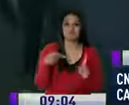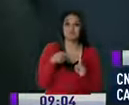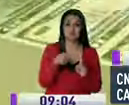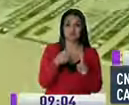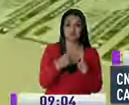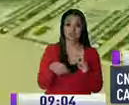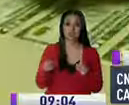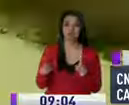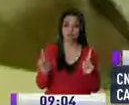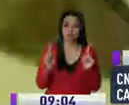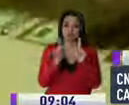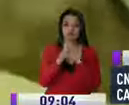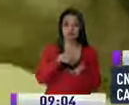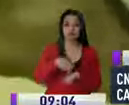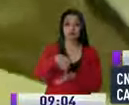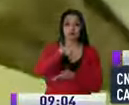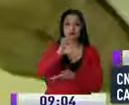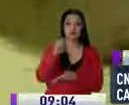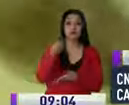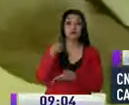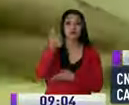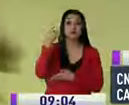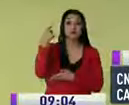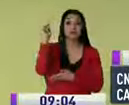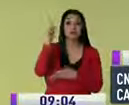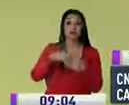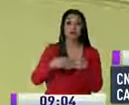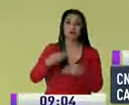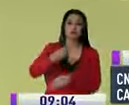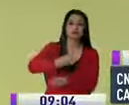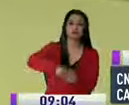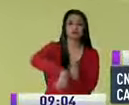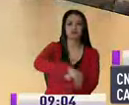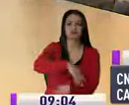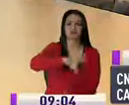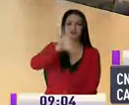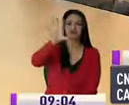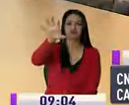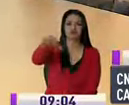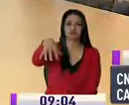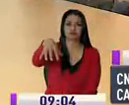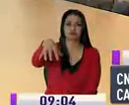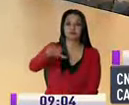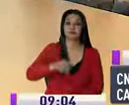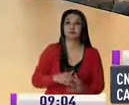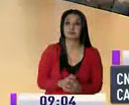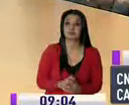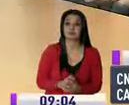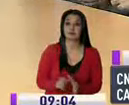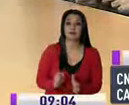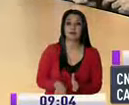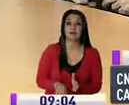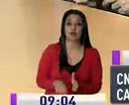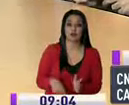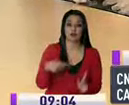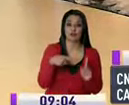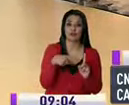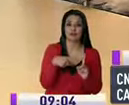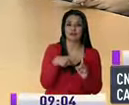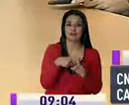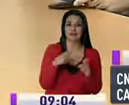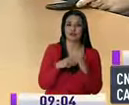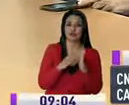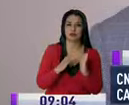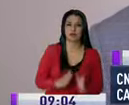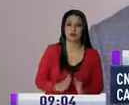hijo deberán pagar $40.4 millones como reparación integral de forma solidaria. Según el abogado defensor de John Pollitt, el dictamen